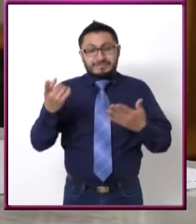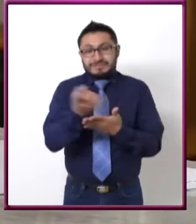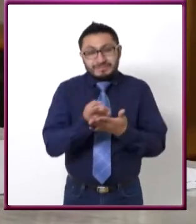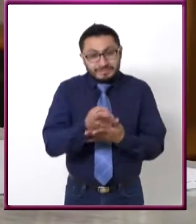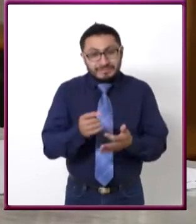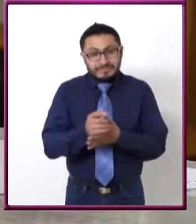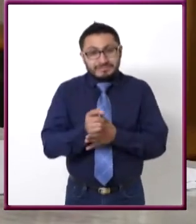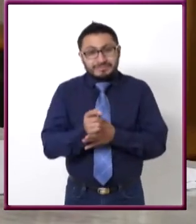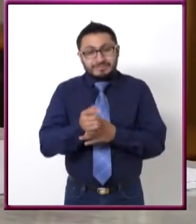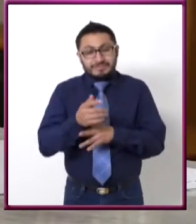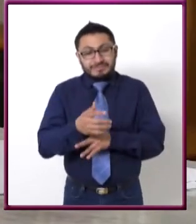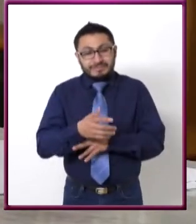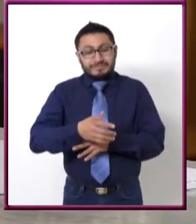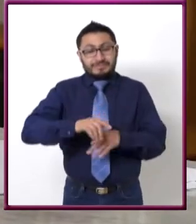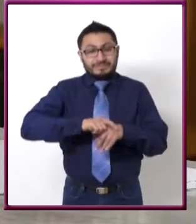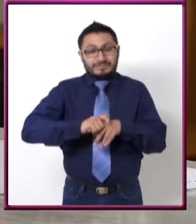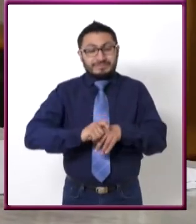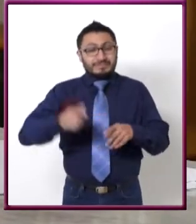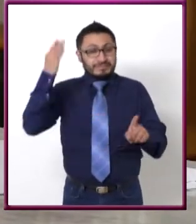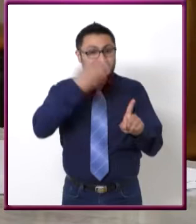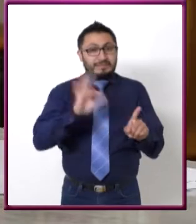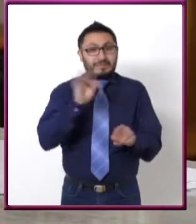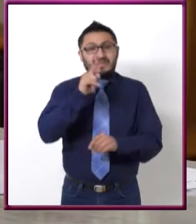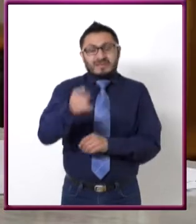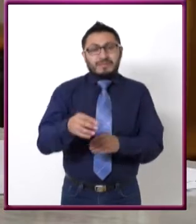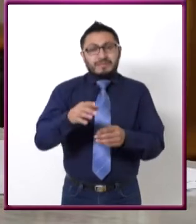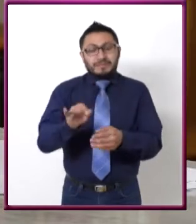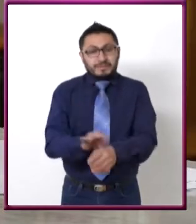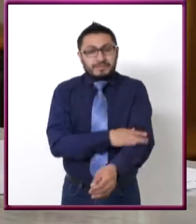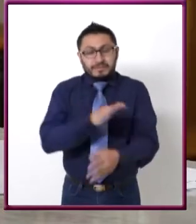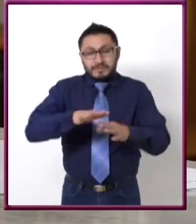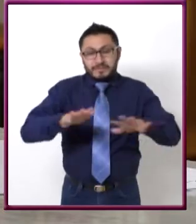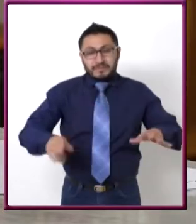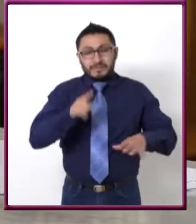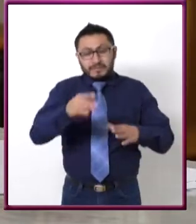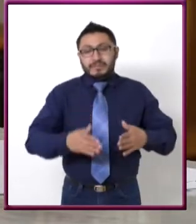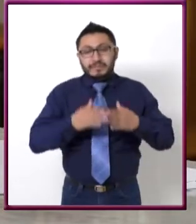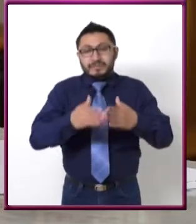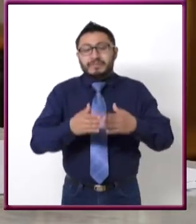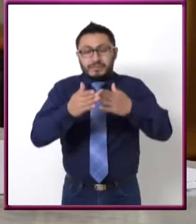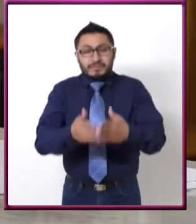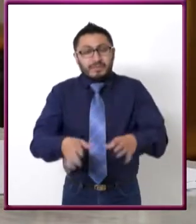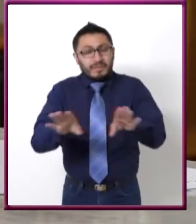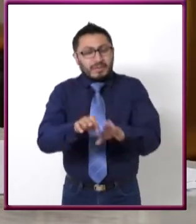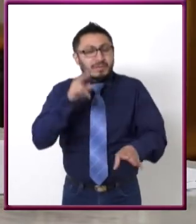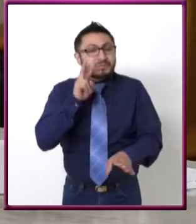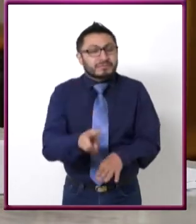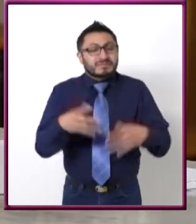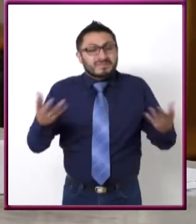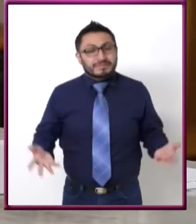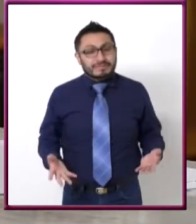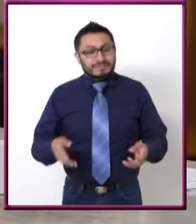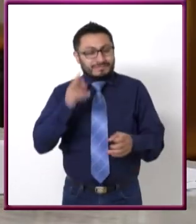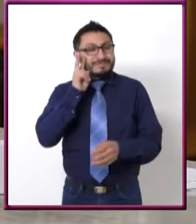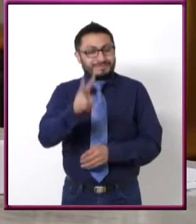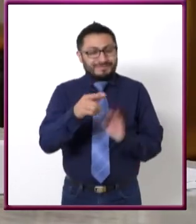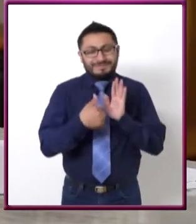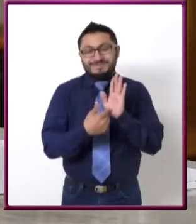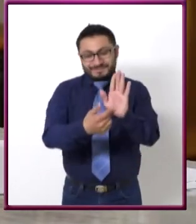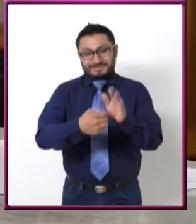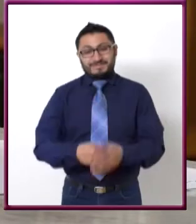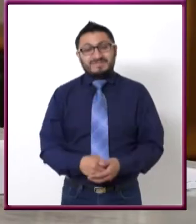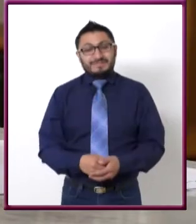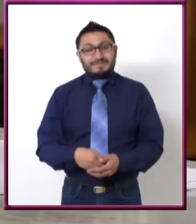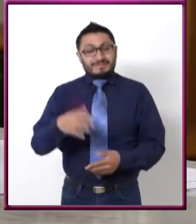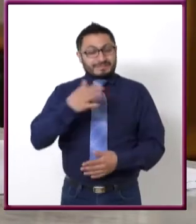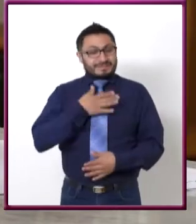jóvenes a dibujarlas, con la consigna de si tus emociones fueran un mar y tú fueras un barco en ese mar, ¿cómo se vería? Vamos a ver